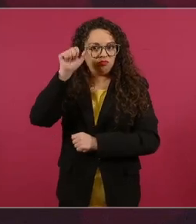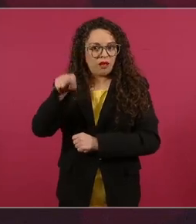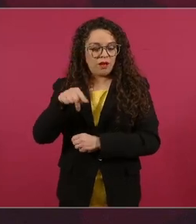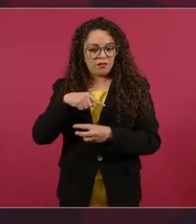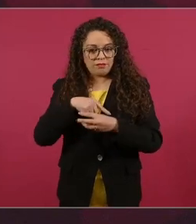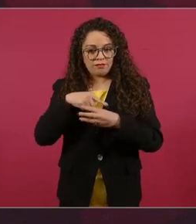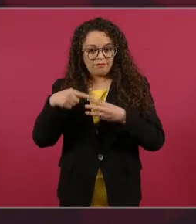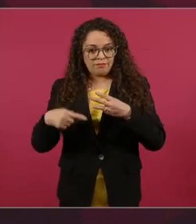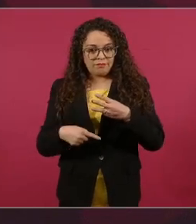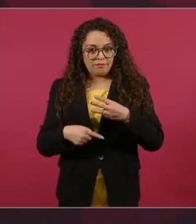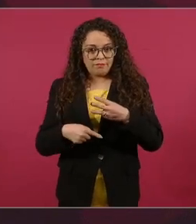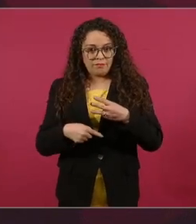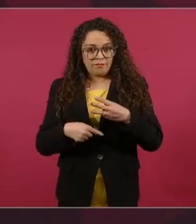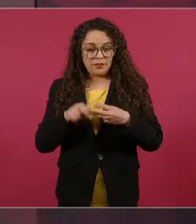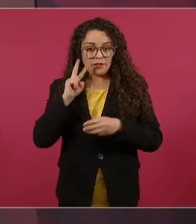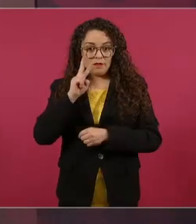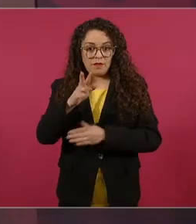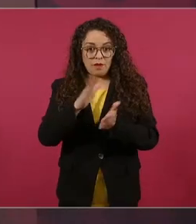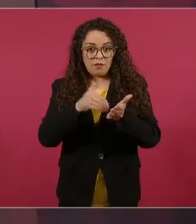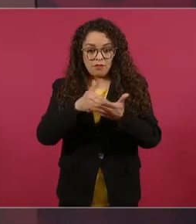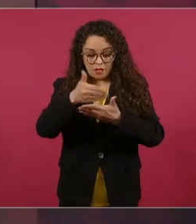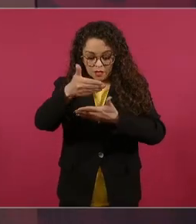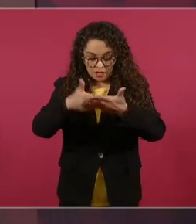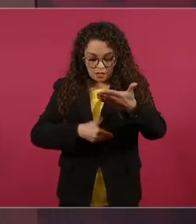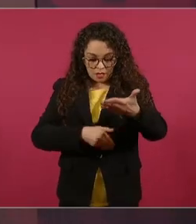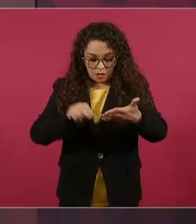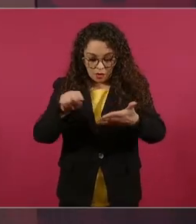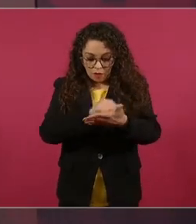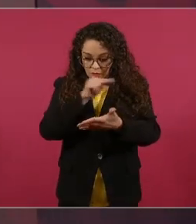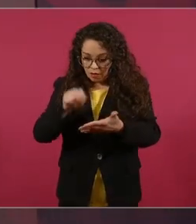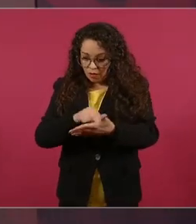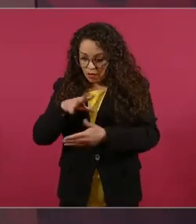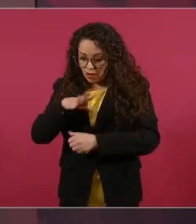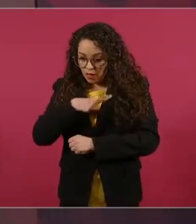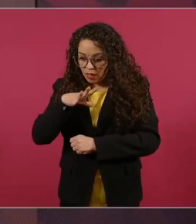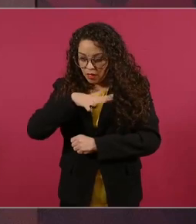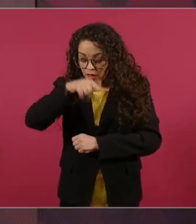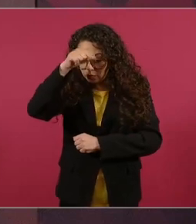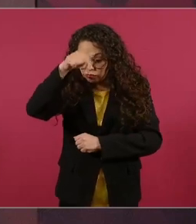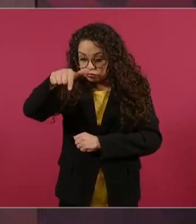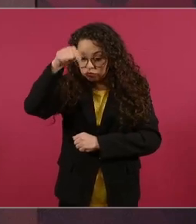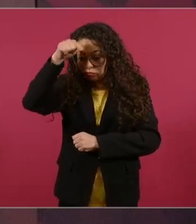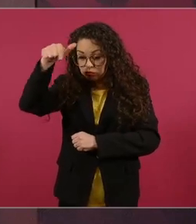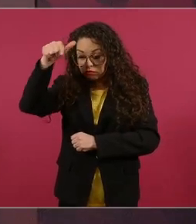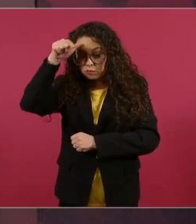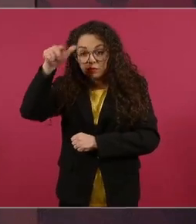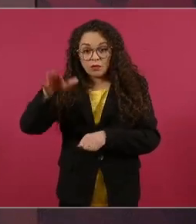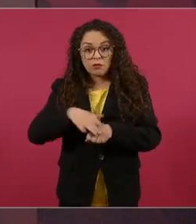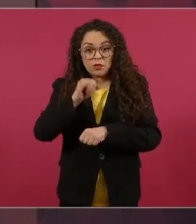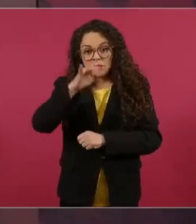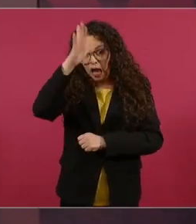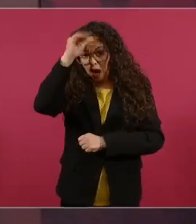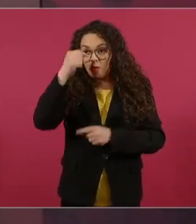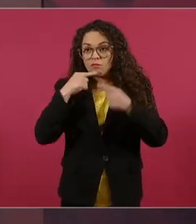Ahí está su firma. Y luego ellos